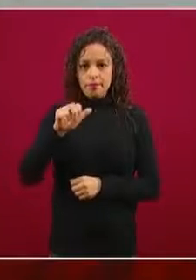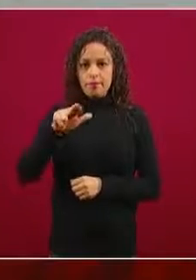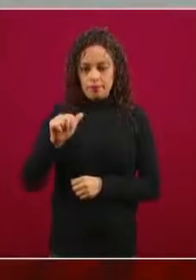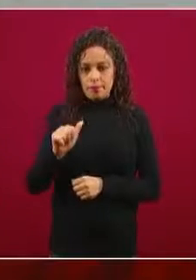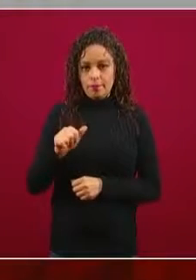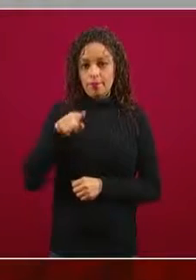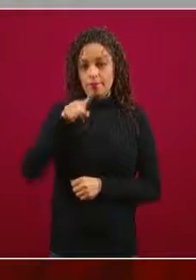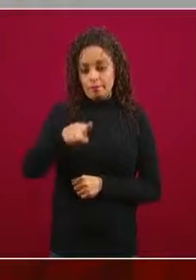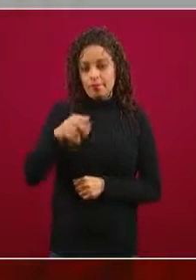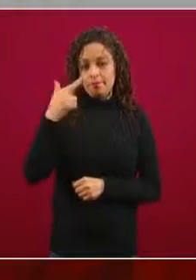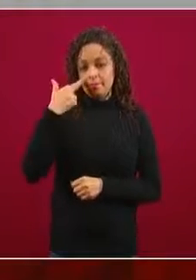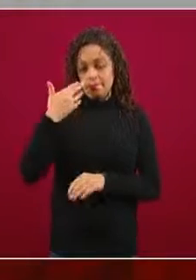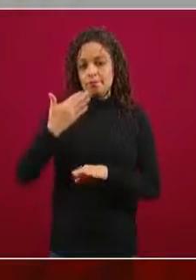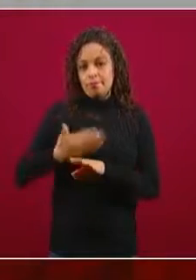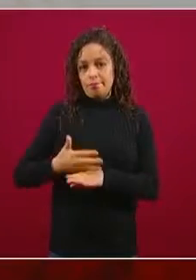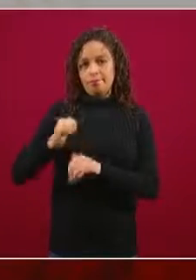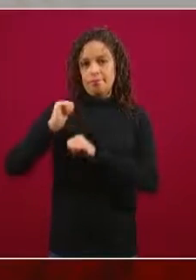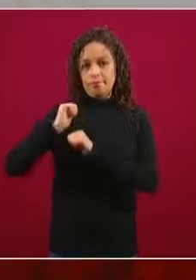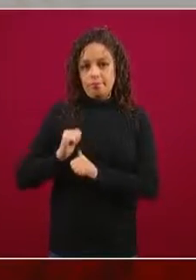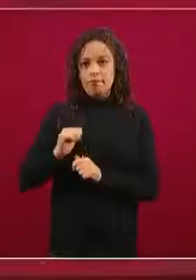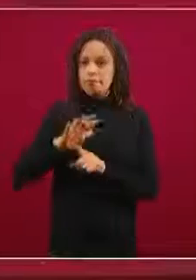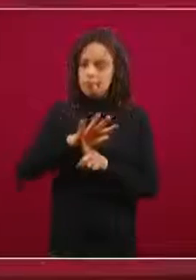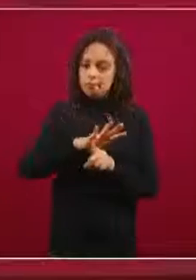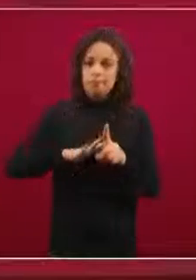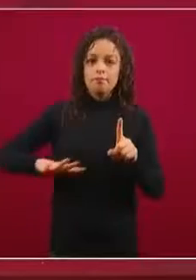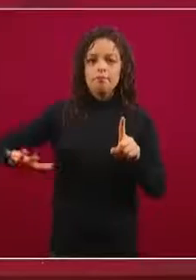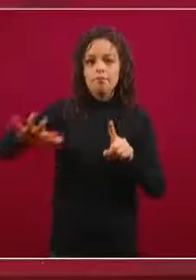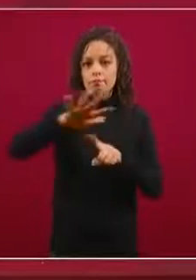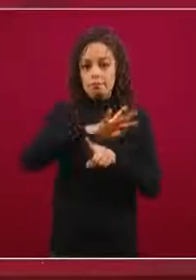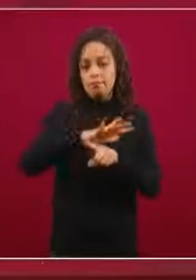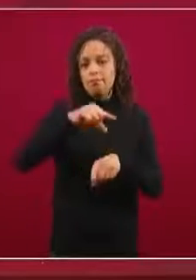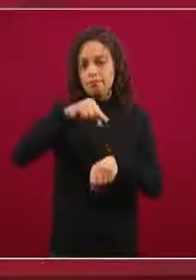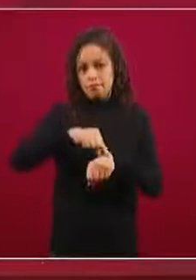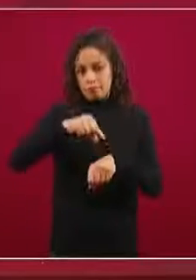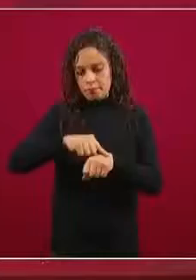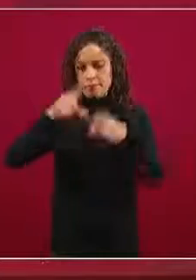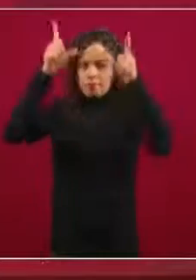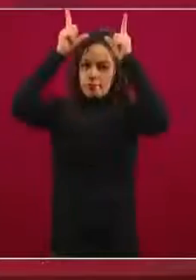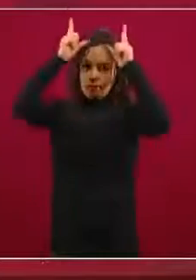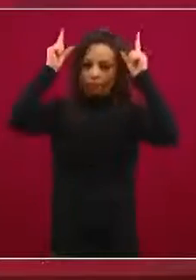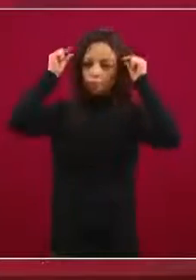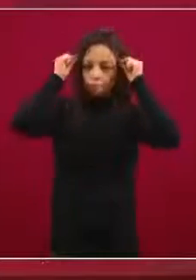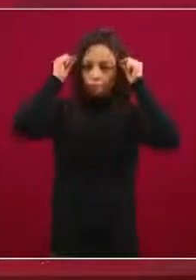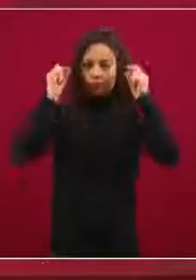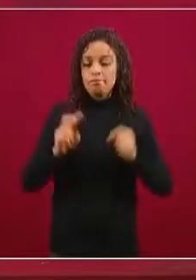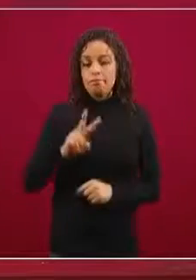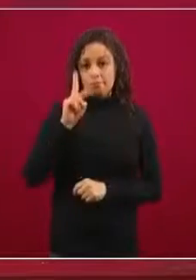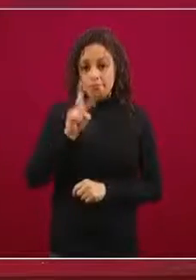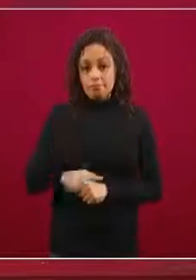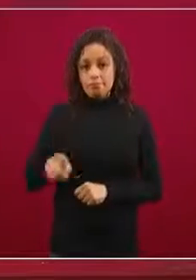salud, y estoy seguro que de una parte muy mayoritaria de la sociedad mexicana.